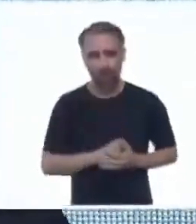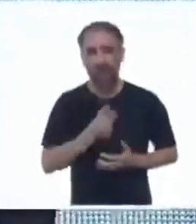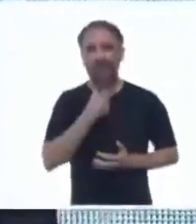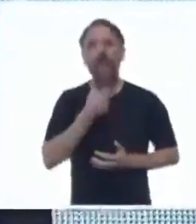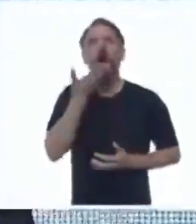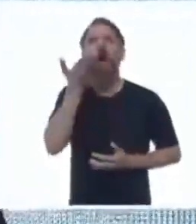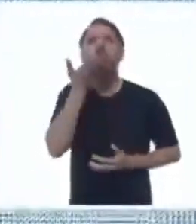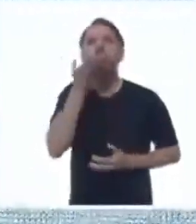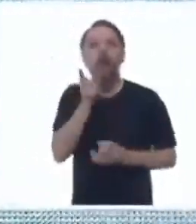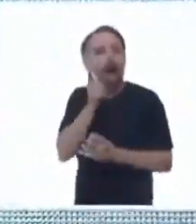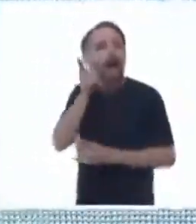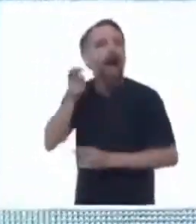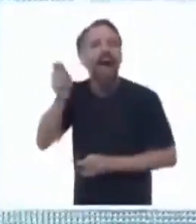hablarle